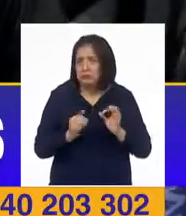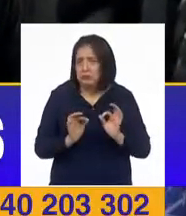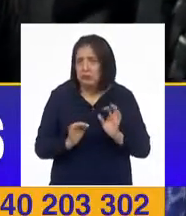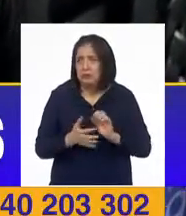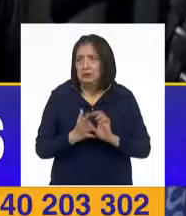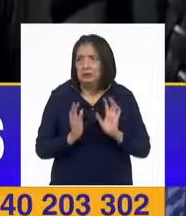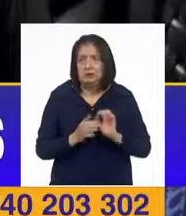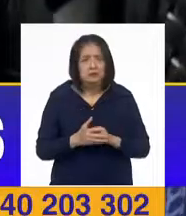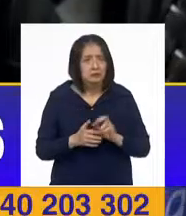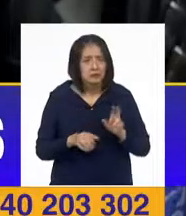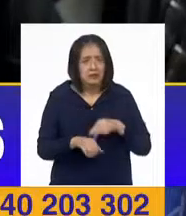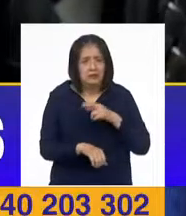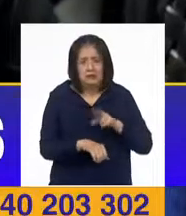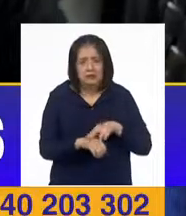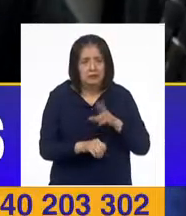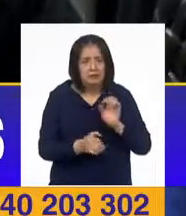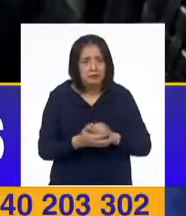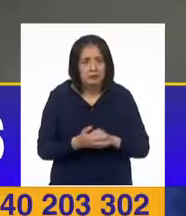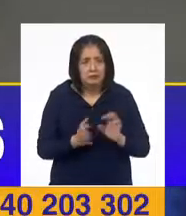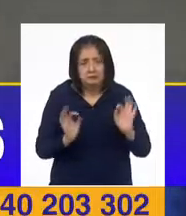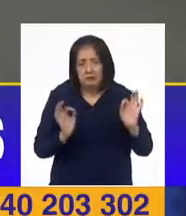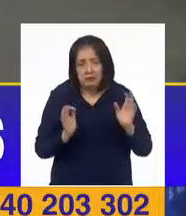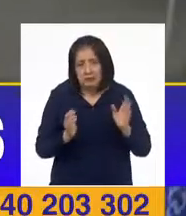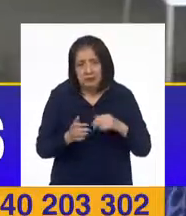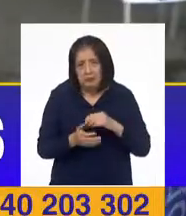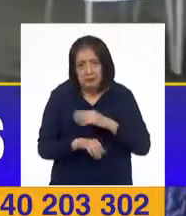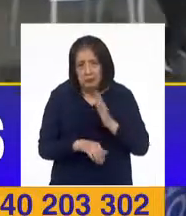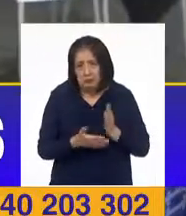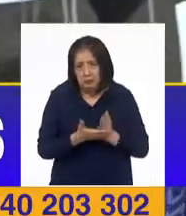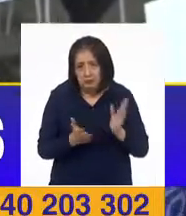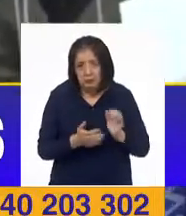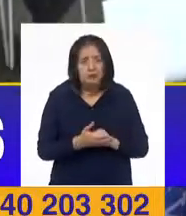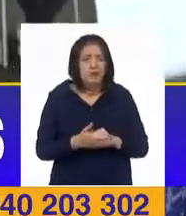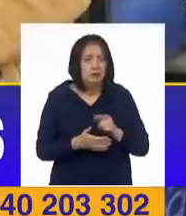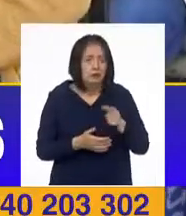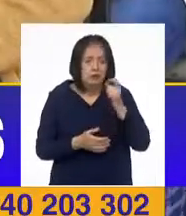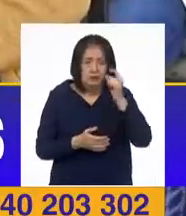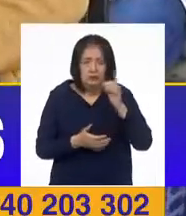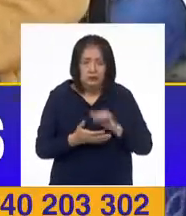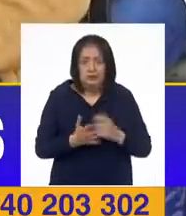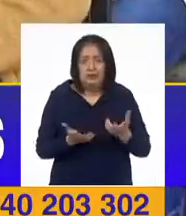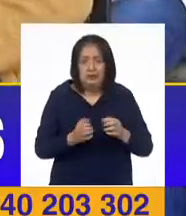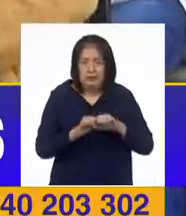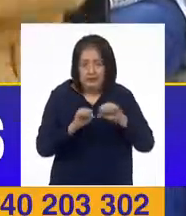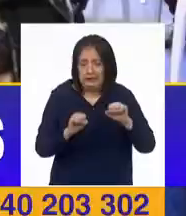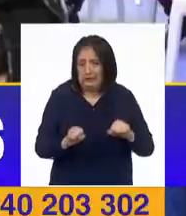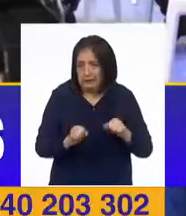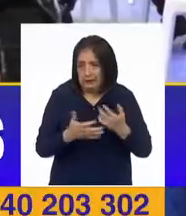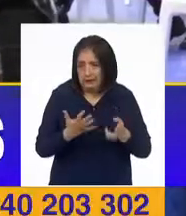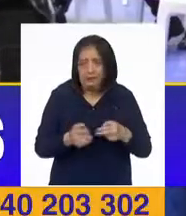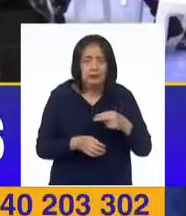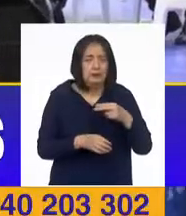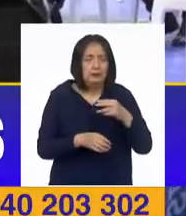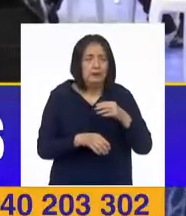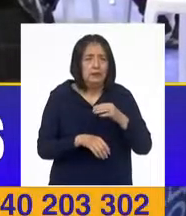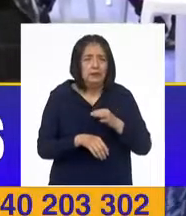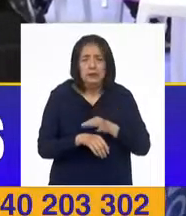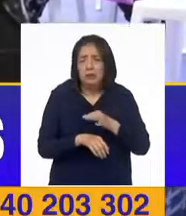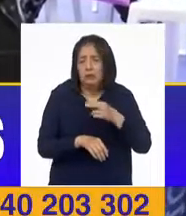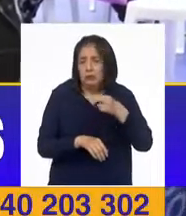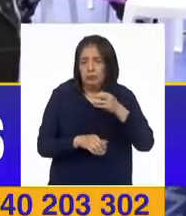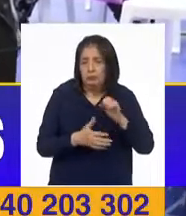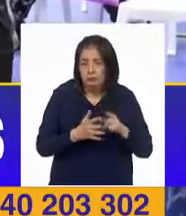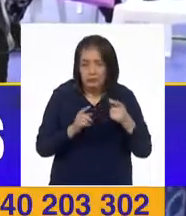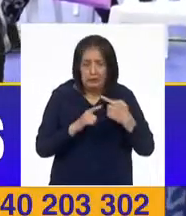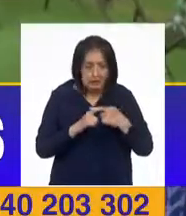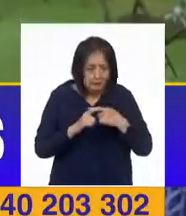a su dimensión natural, entonces no pasa nada. Hay que entender que el sistema hormonal de las mujeres funciona de una manera